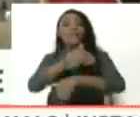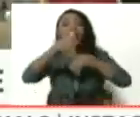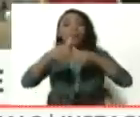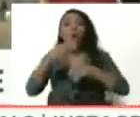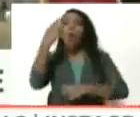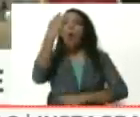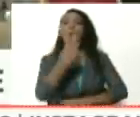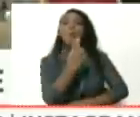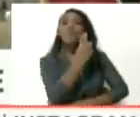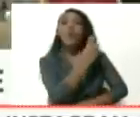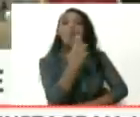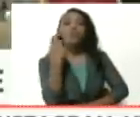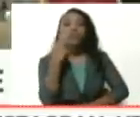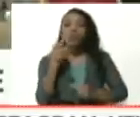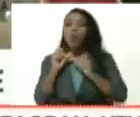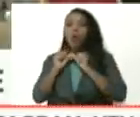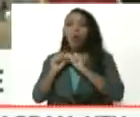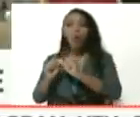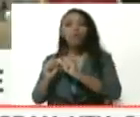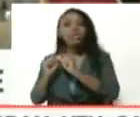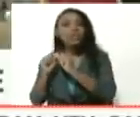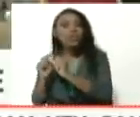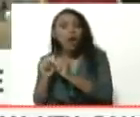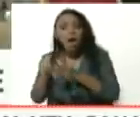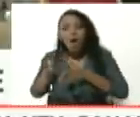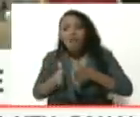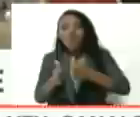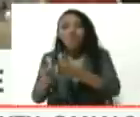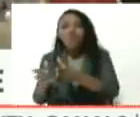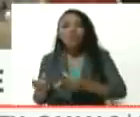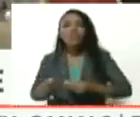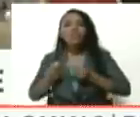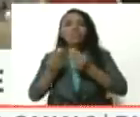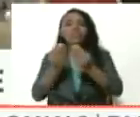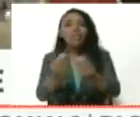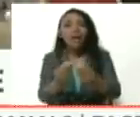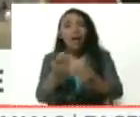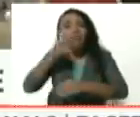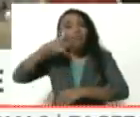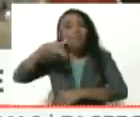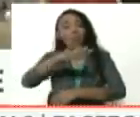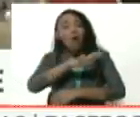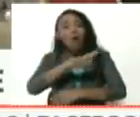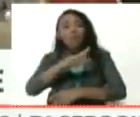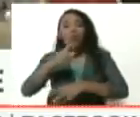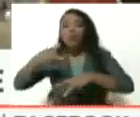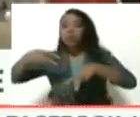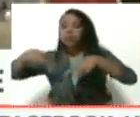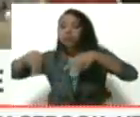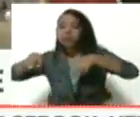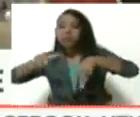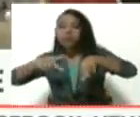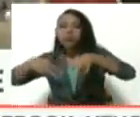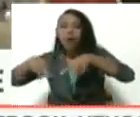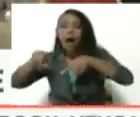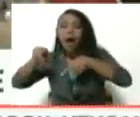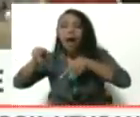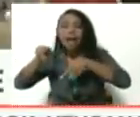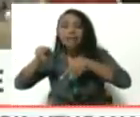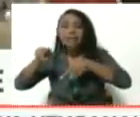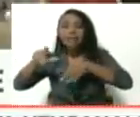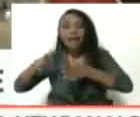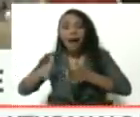comprometido en continuar en la vía de garantizar que el pueblo transite por ese